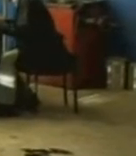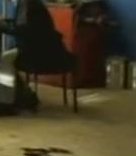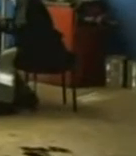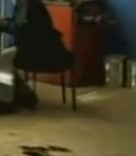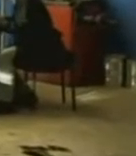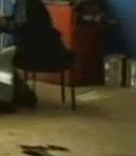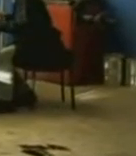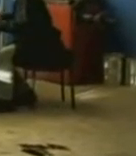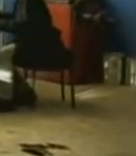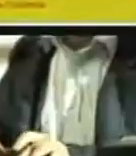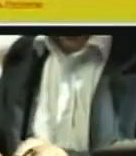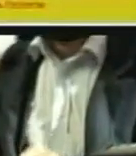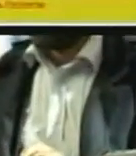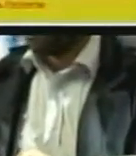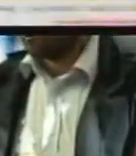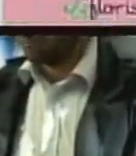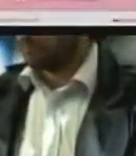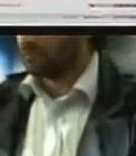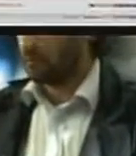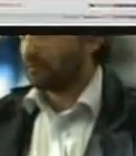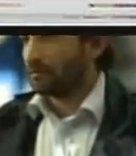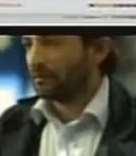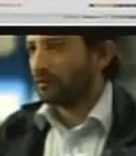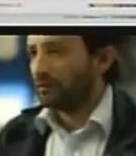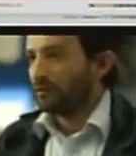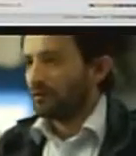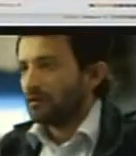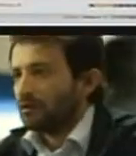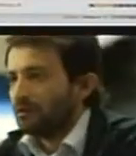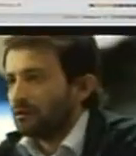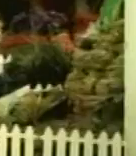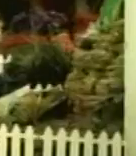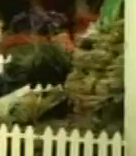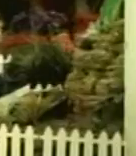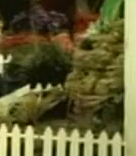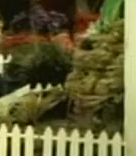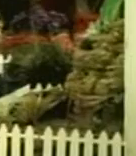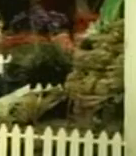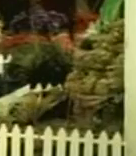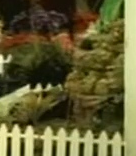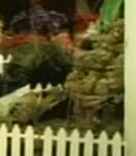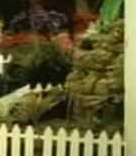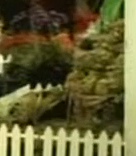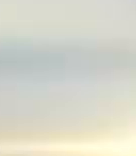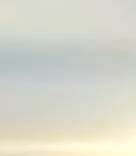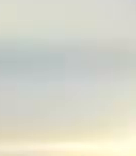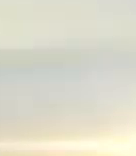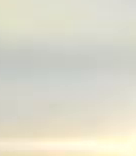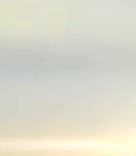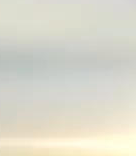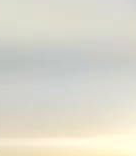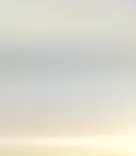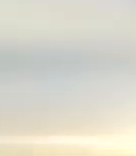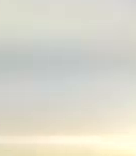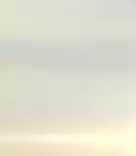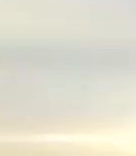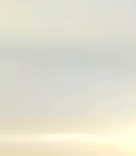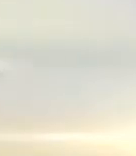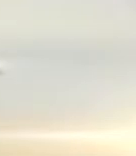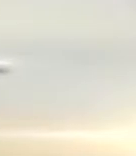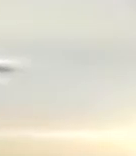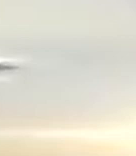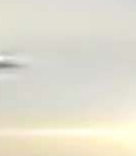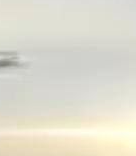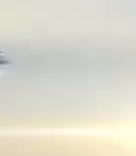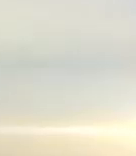Hoy en día, en cualquier lugar donde estés, tienes a la mano a los especialistas en búsquedas comerciales. Úsalos y encuentra lo que necesitas. Guías